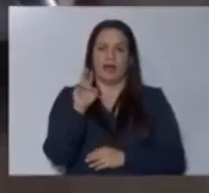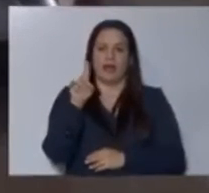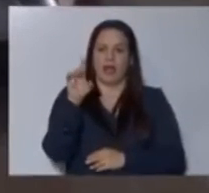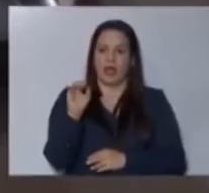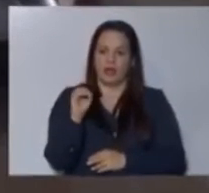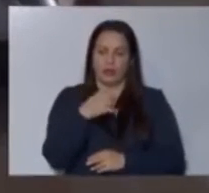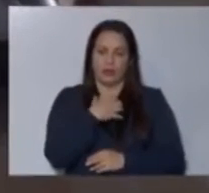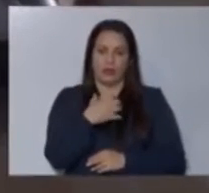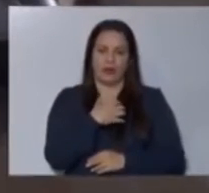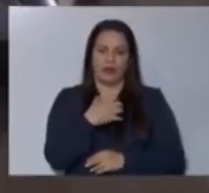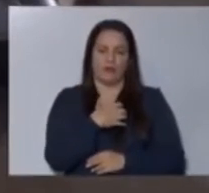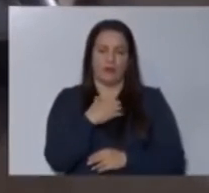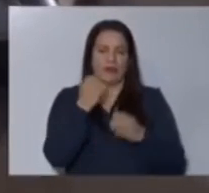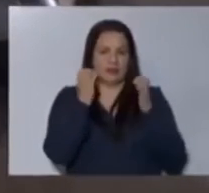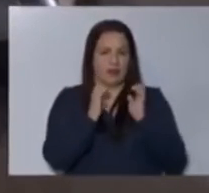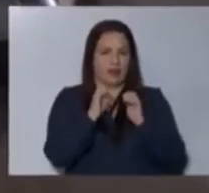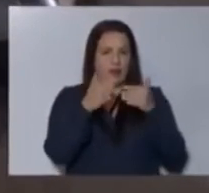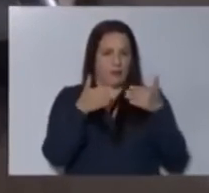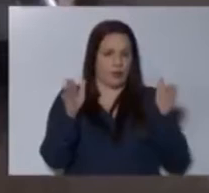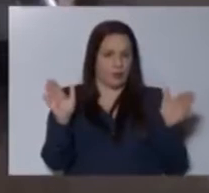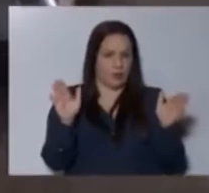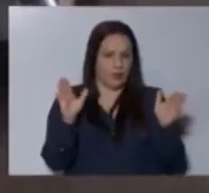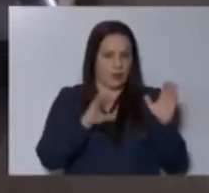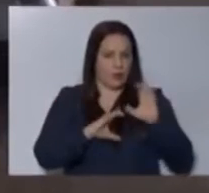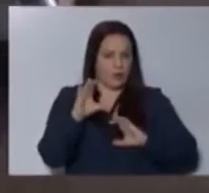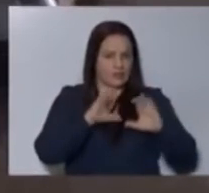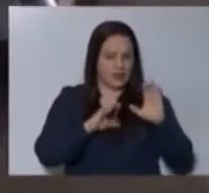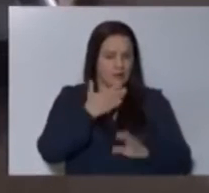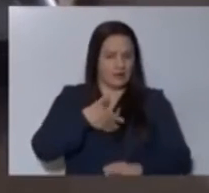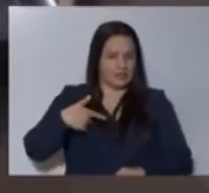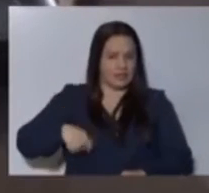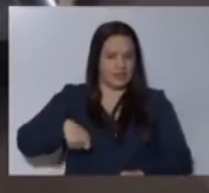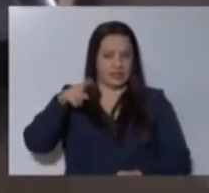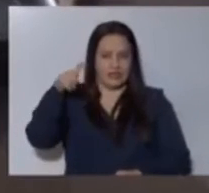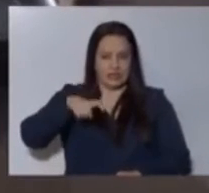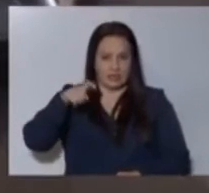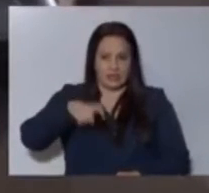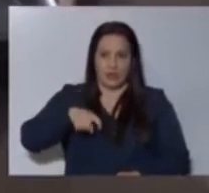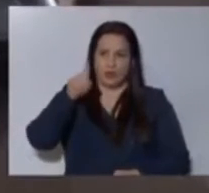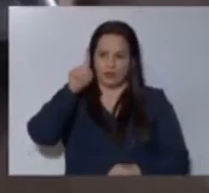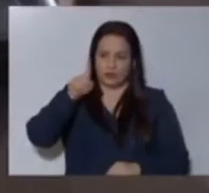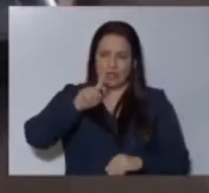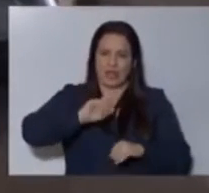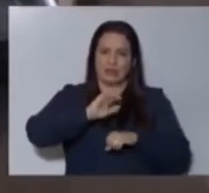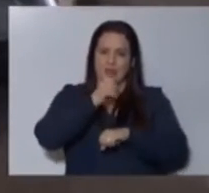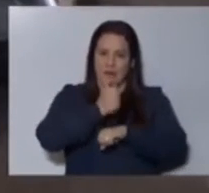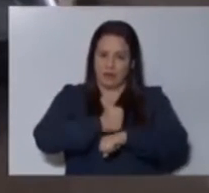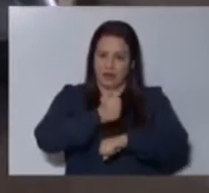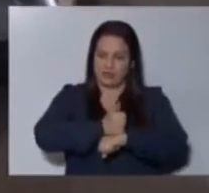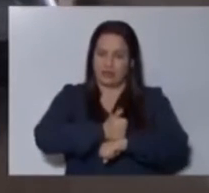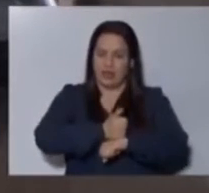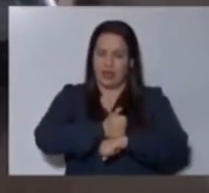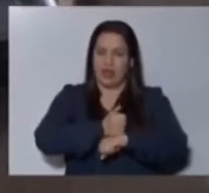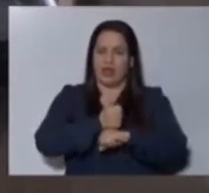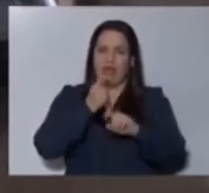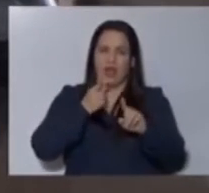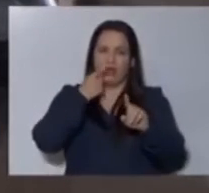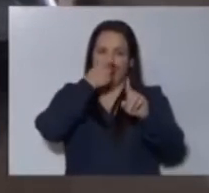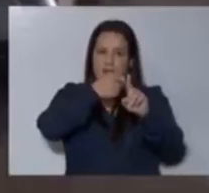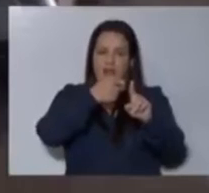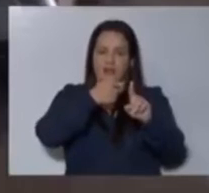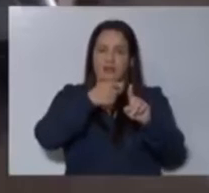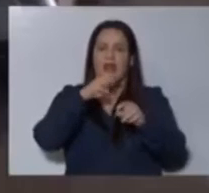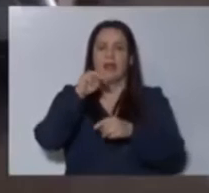apertura comercial. Presidente, es necesario que usted defina el norte en el MAC y que sea claro con